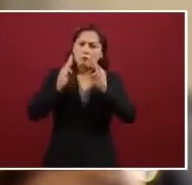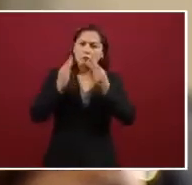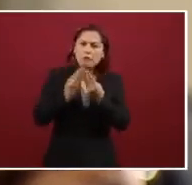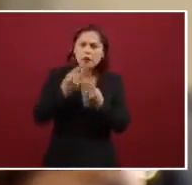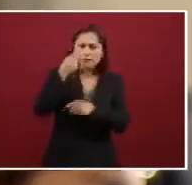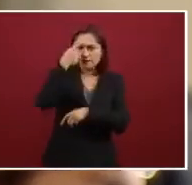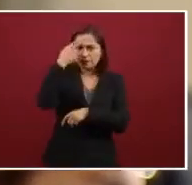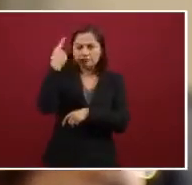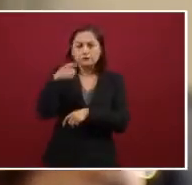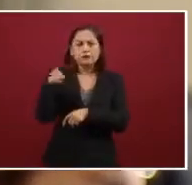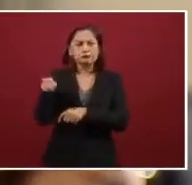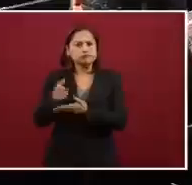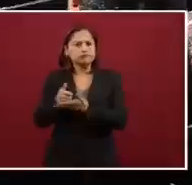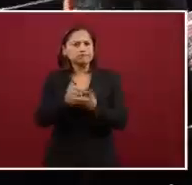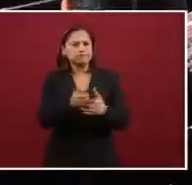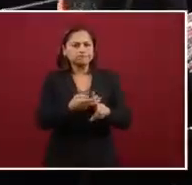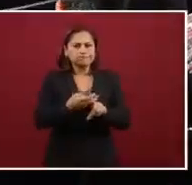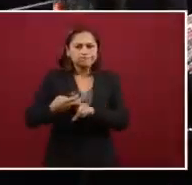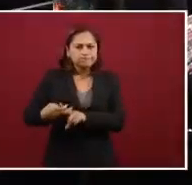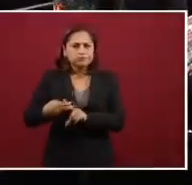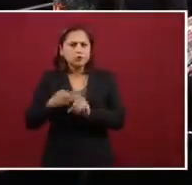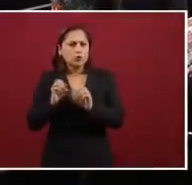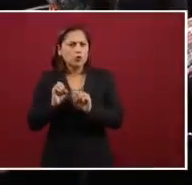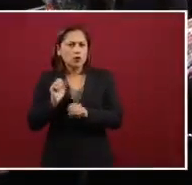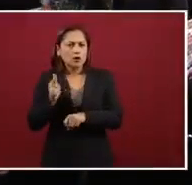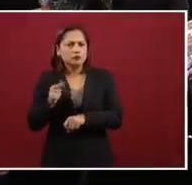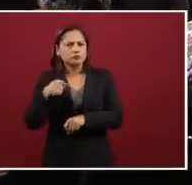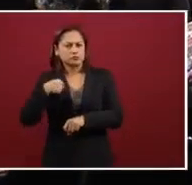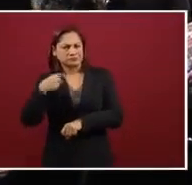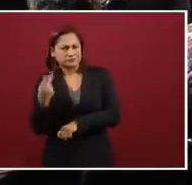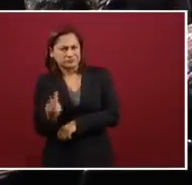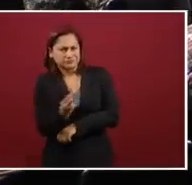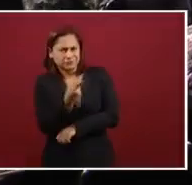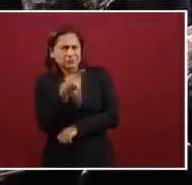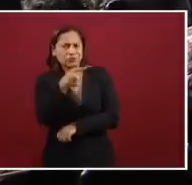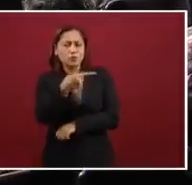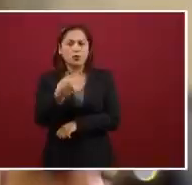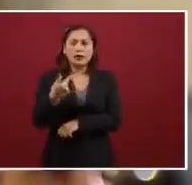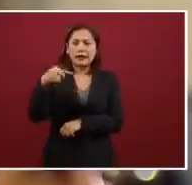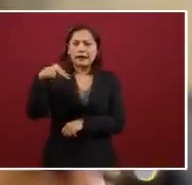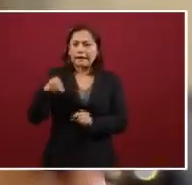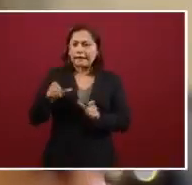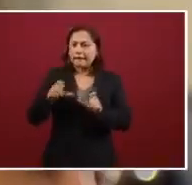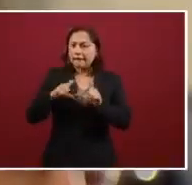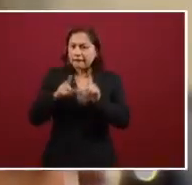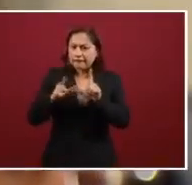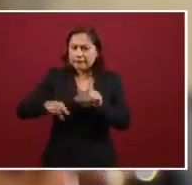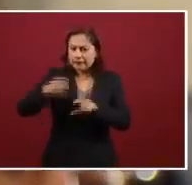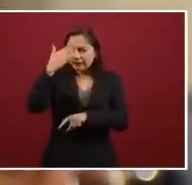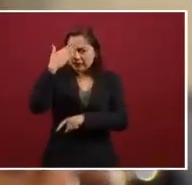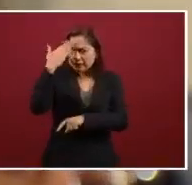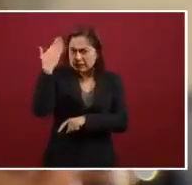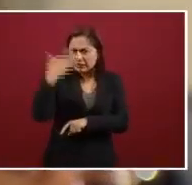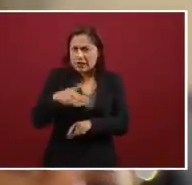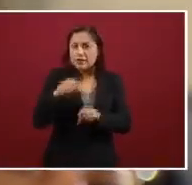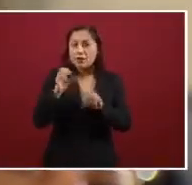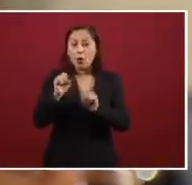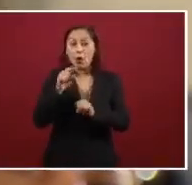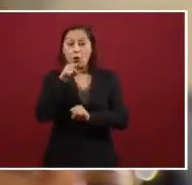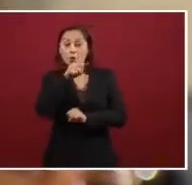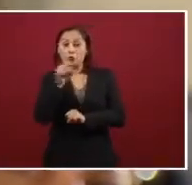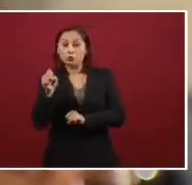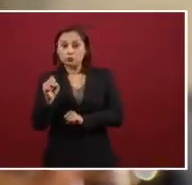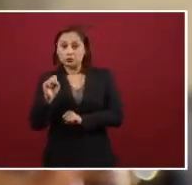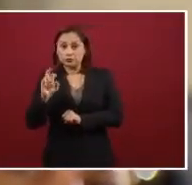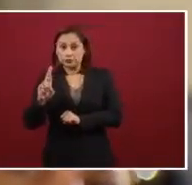actos delictivos. ¿Tendrán alguna cifra la Guardia Nacional o la Secretaría de Relaciones Exteriores de